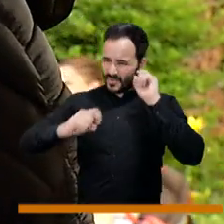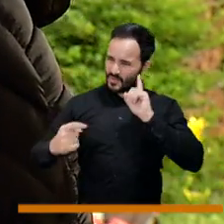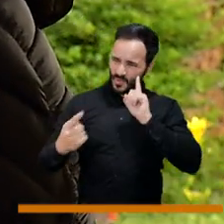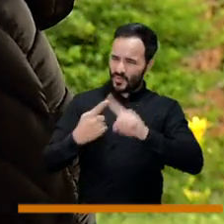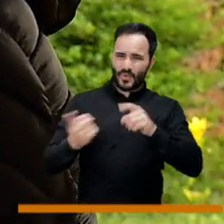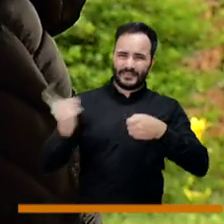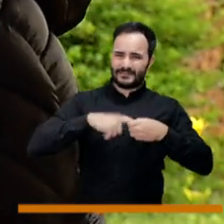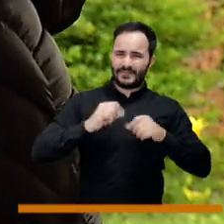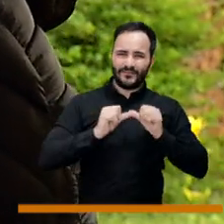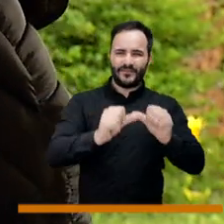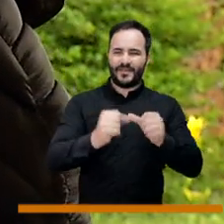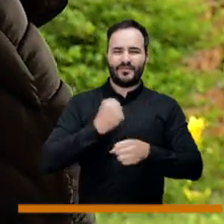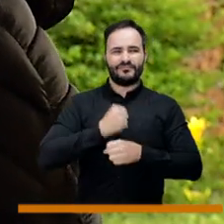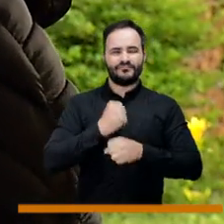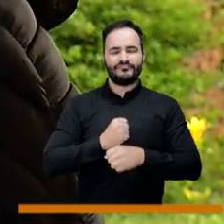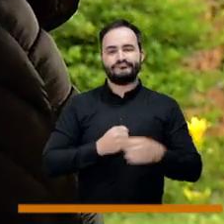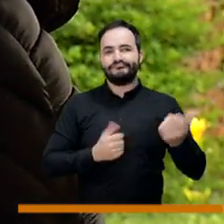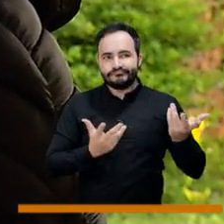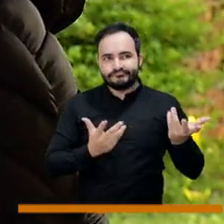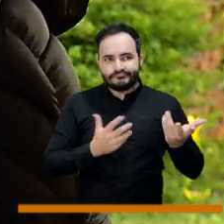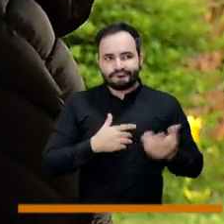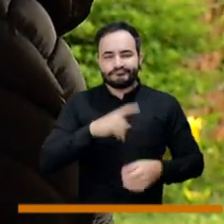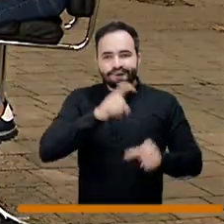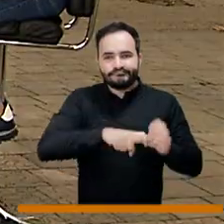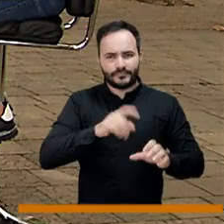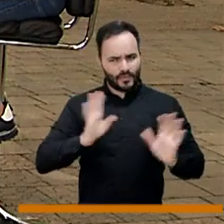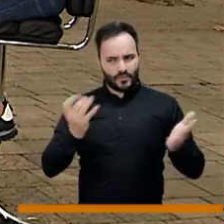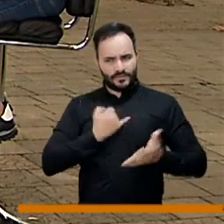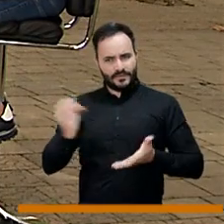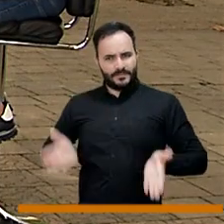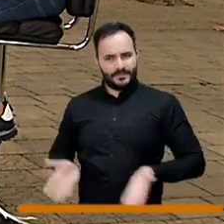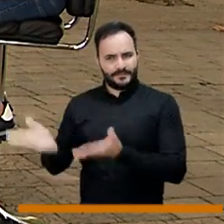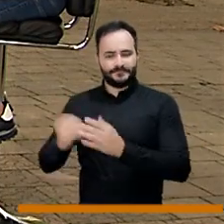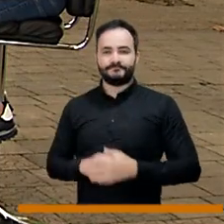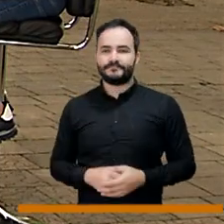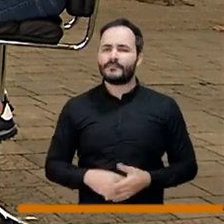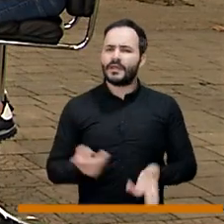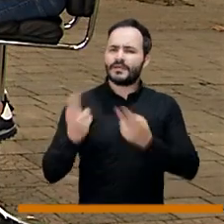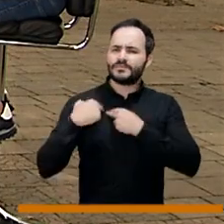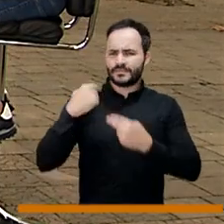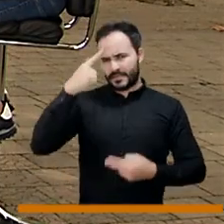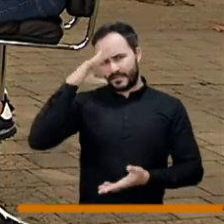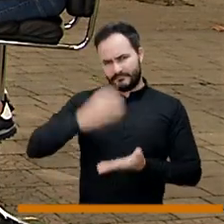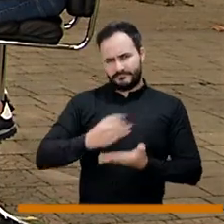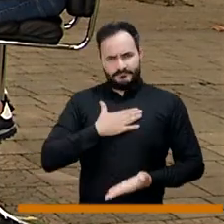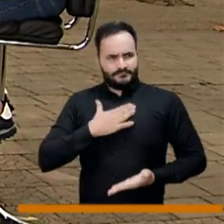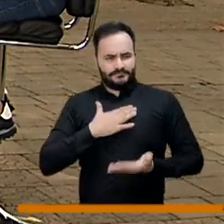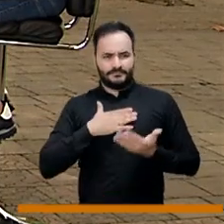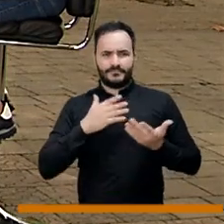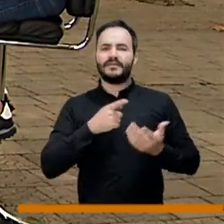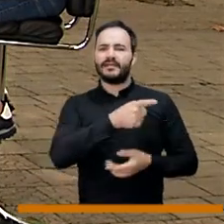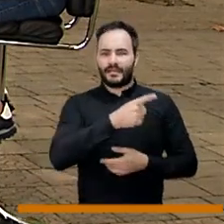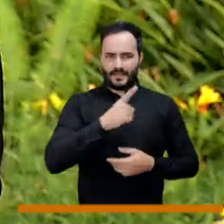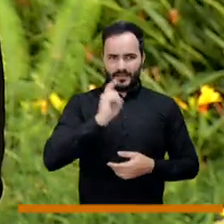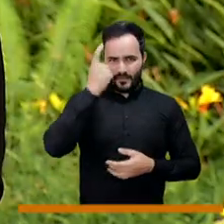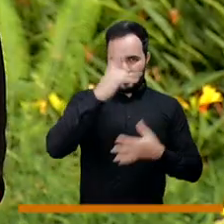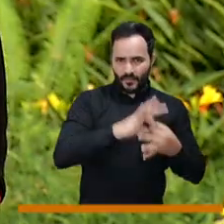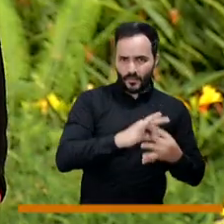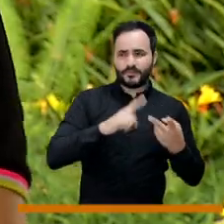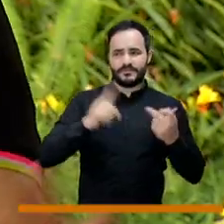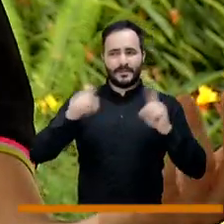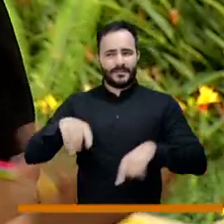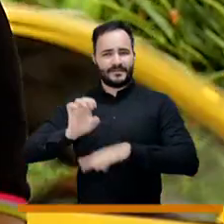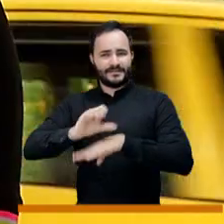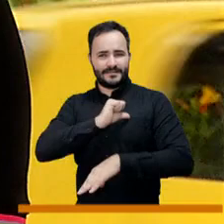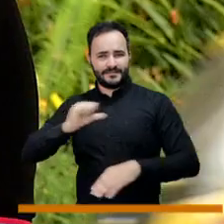no solamente para que se queden siendo empleados nuestros. Es que yo creo que la responsabilidad social es tanto del sector privado como del sector público, ¿cierto?